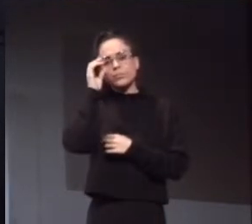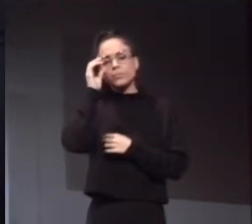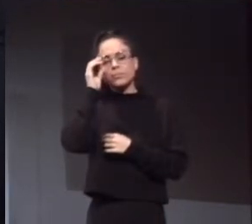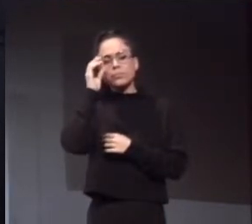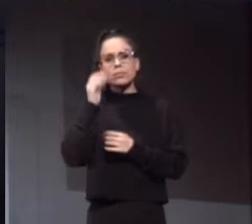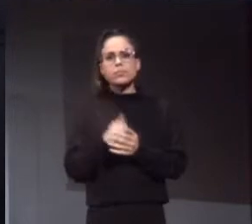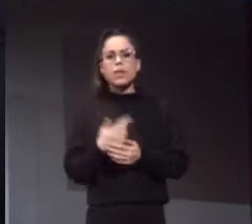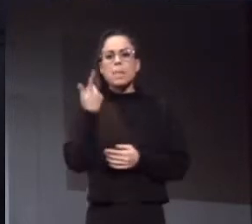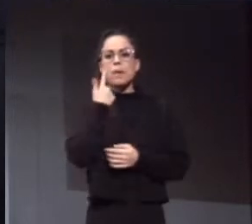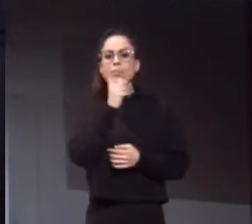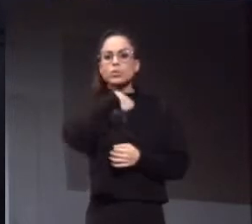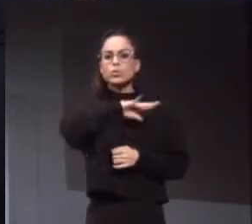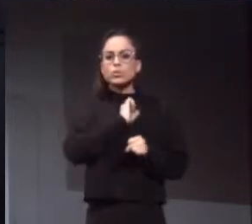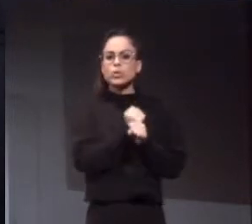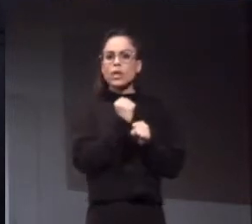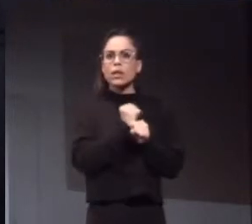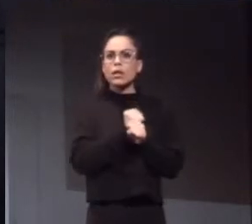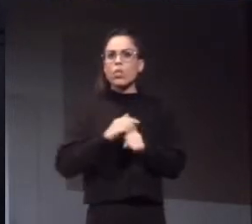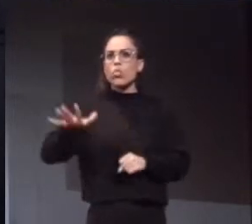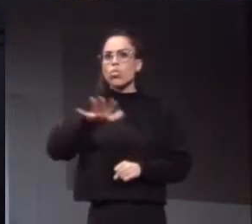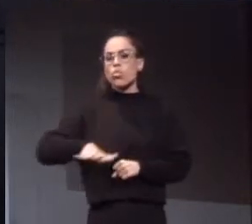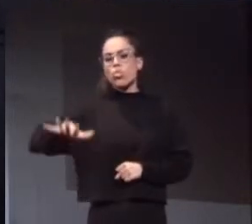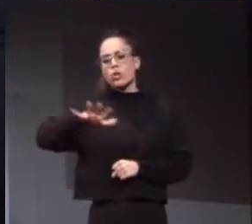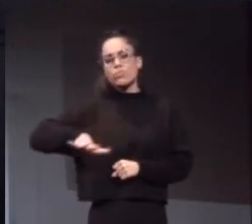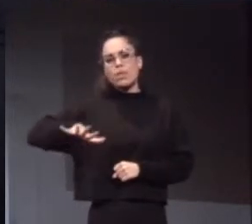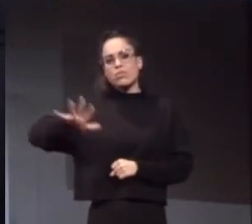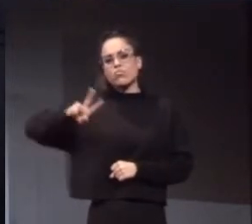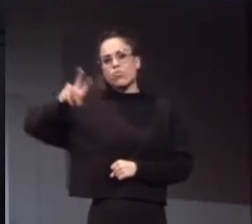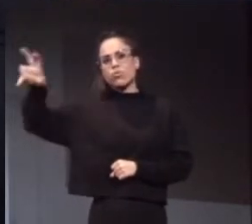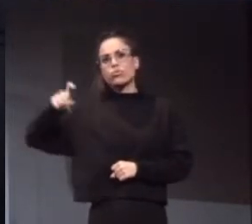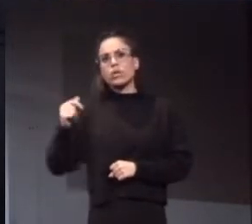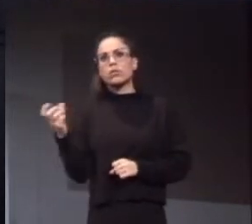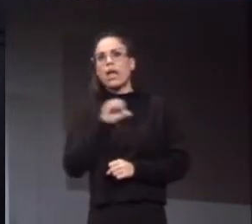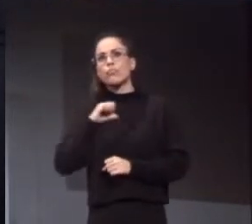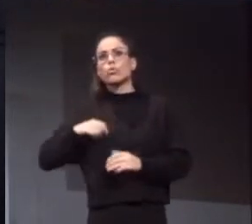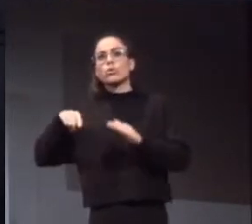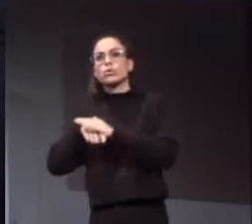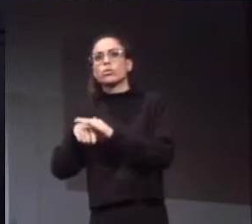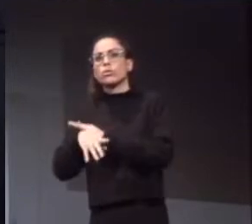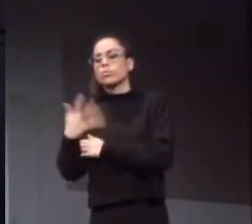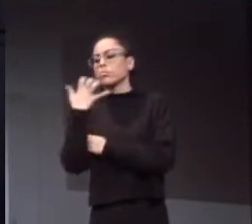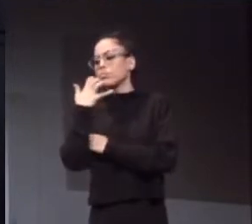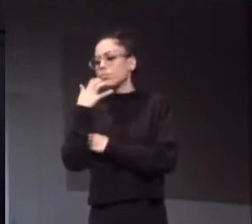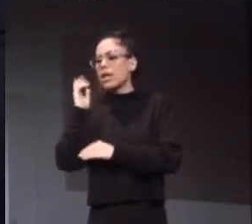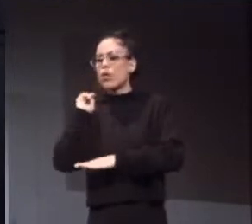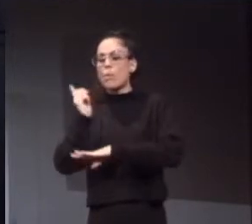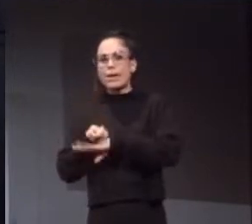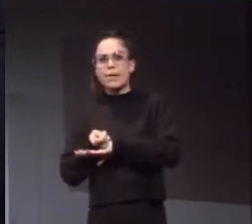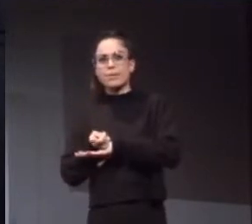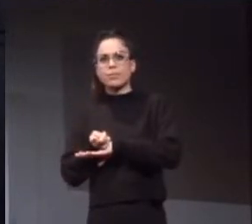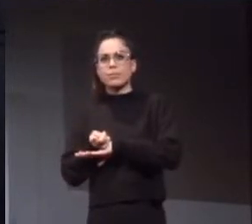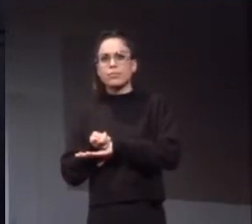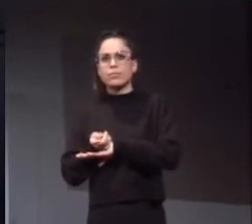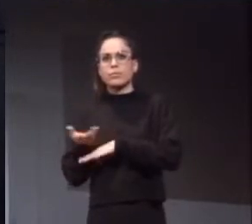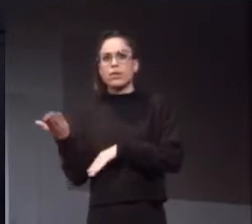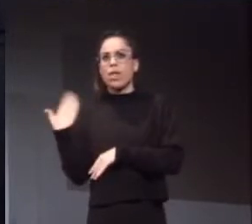trabajo que hacéis tenéis relación con otros espacios y damas desde la autogestión como puede ser un la ingobernable que hace poco ha estado en